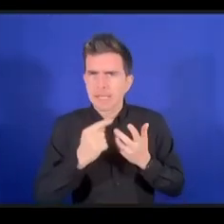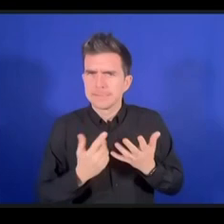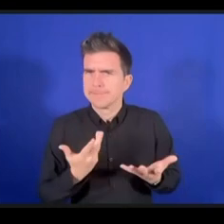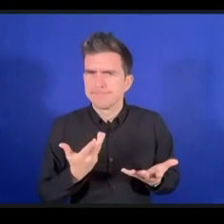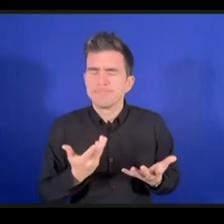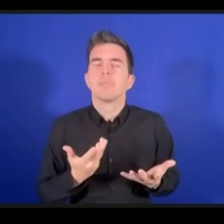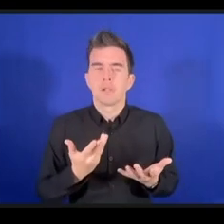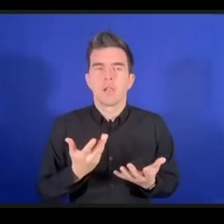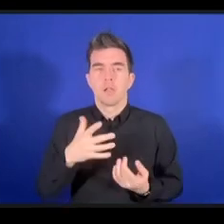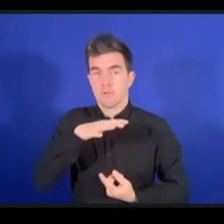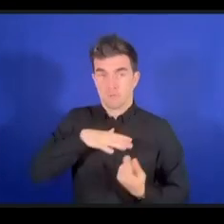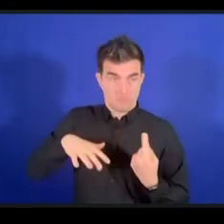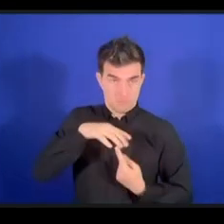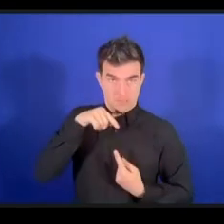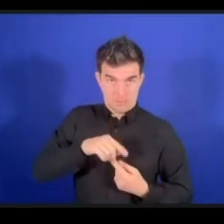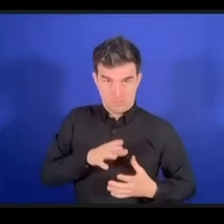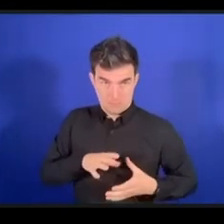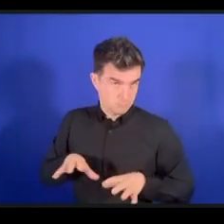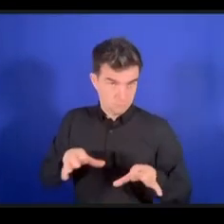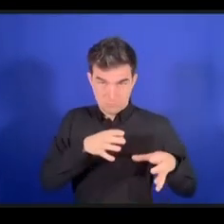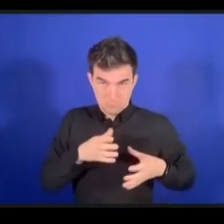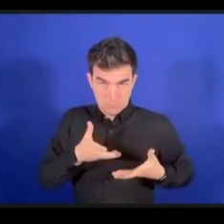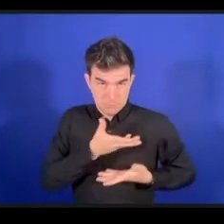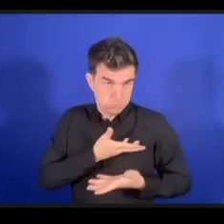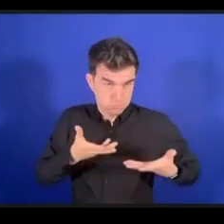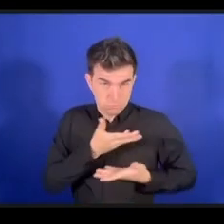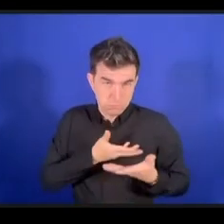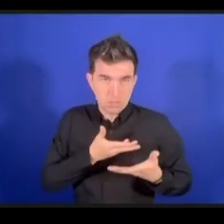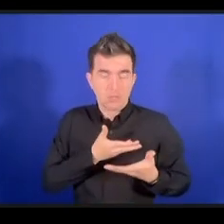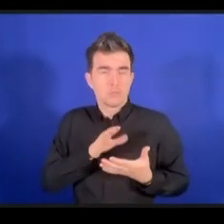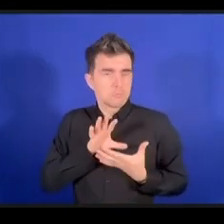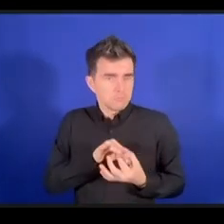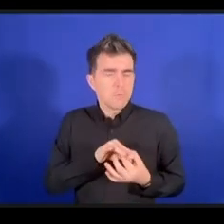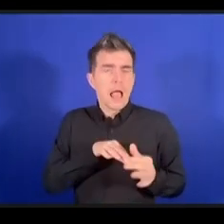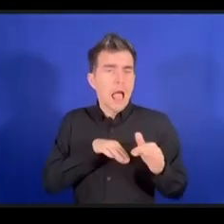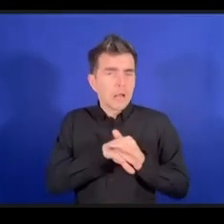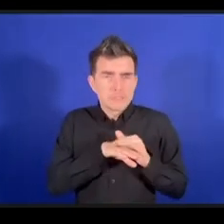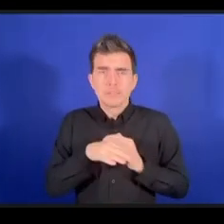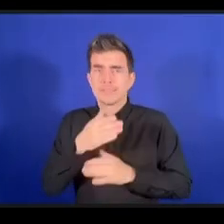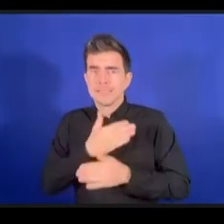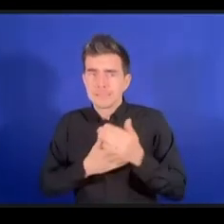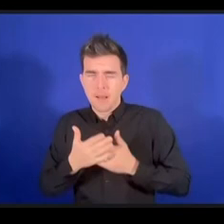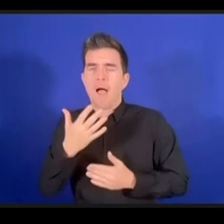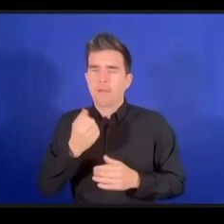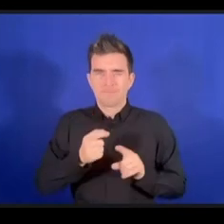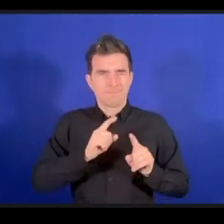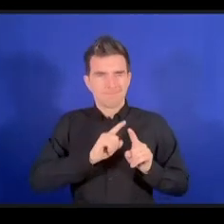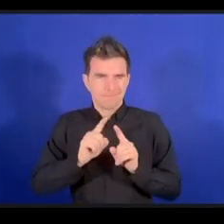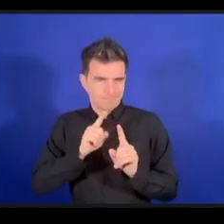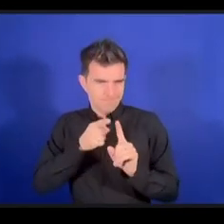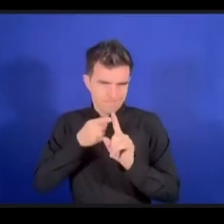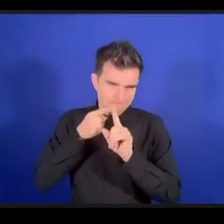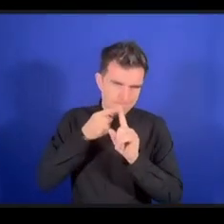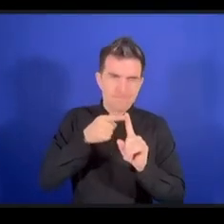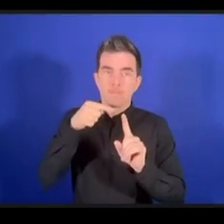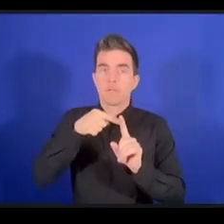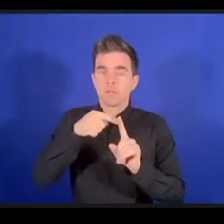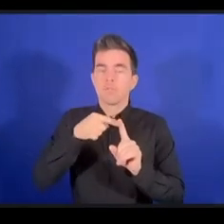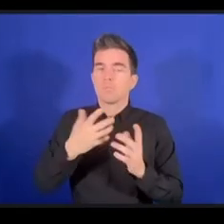finalidad representa a uno com3 millones de personas con discapacidades esto es